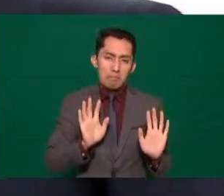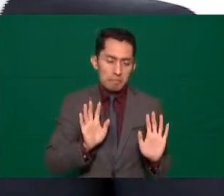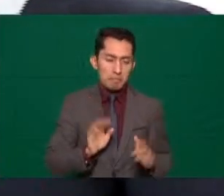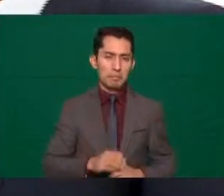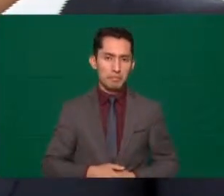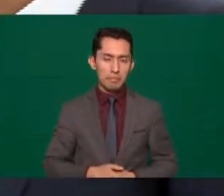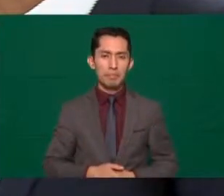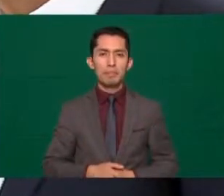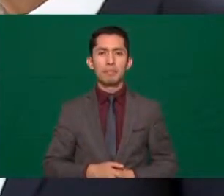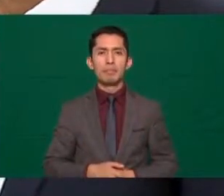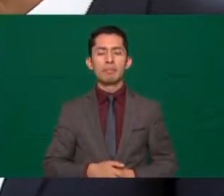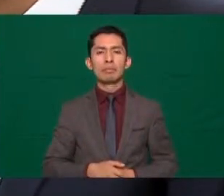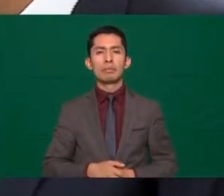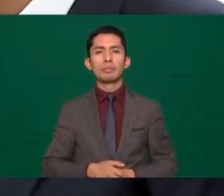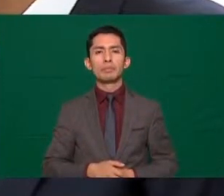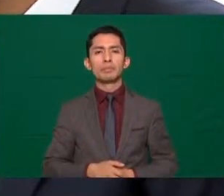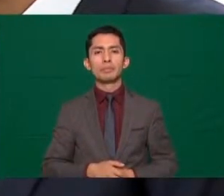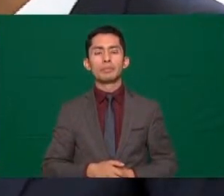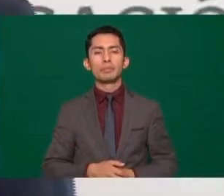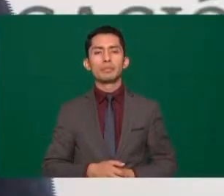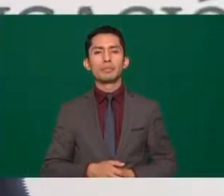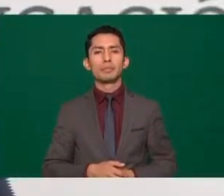libertad para